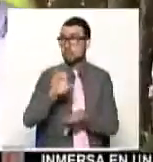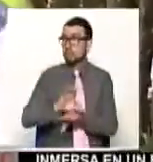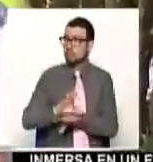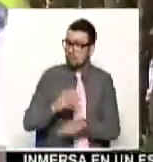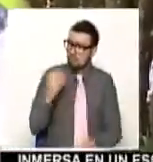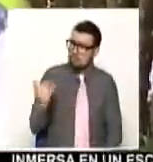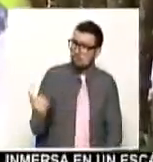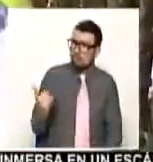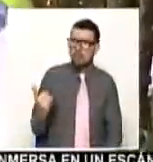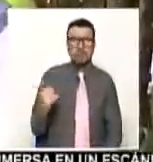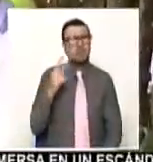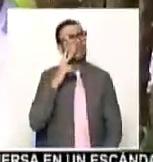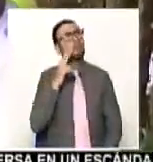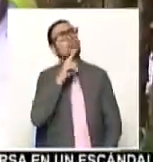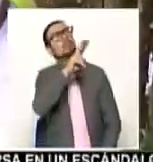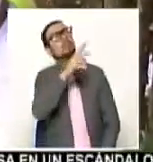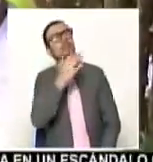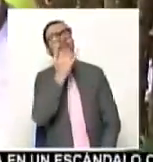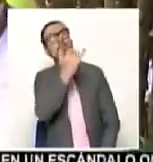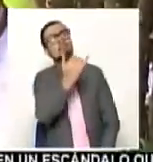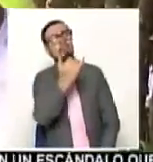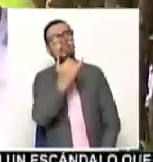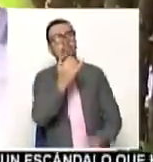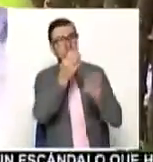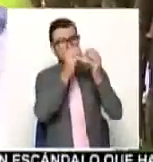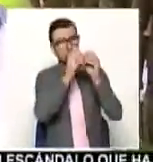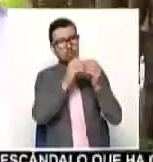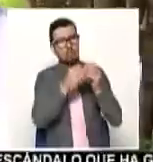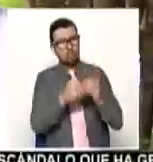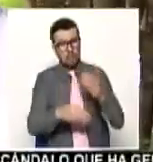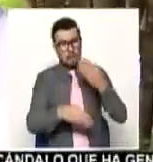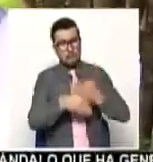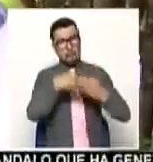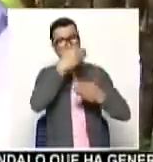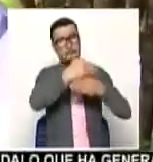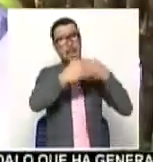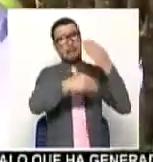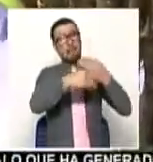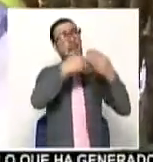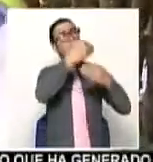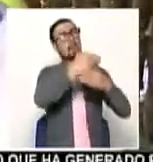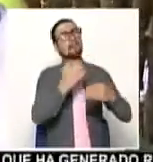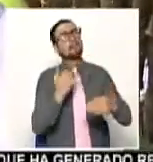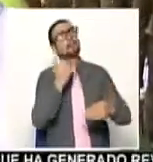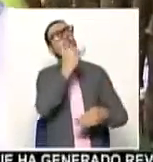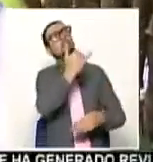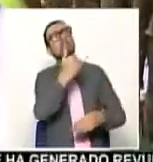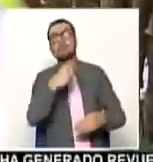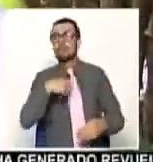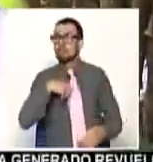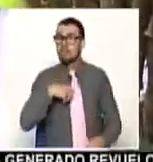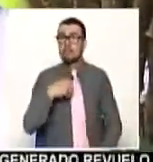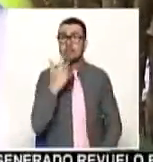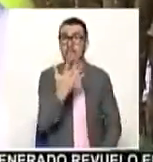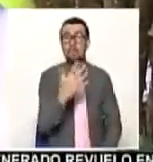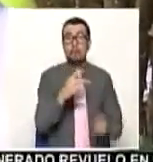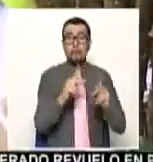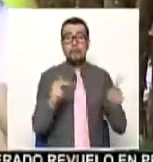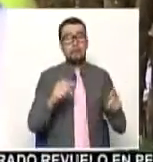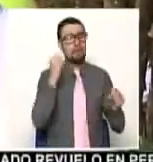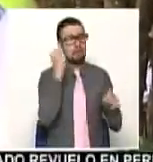podemos observar un taller elaborado con un muro de contención que está sosteniendo un taller donde encontramos 5 personas